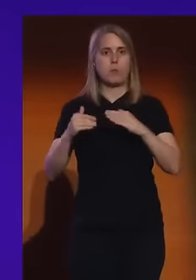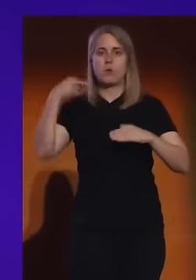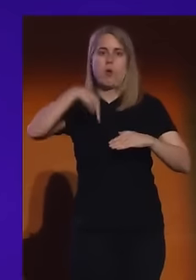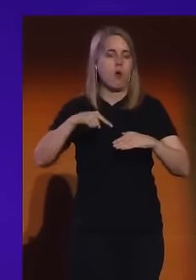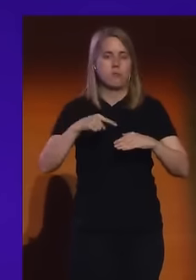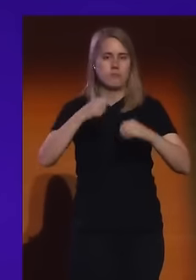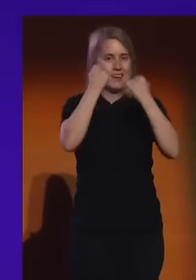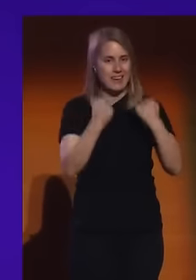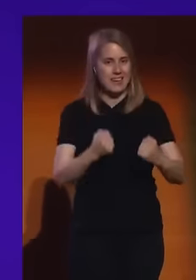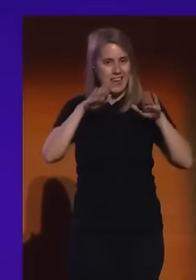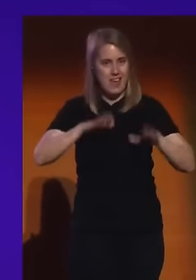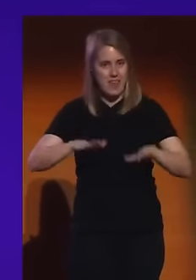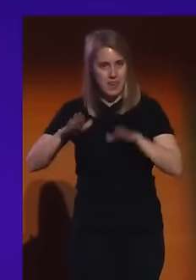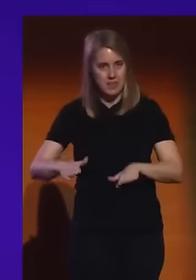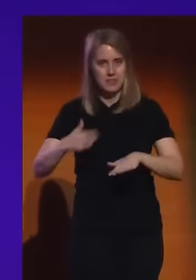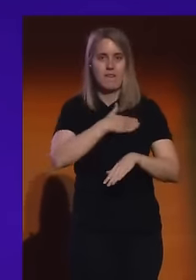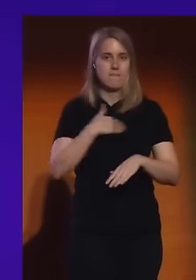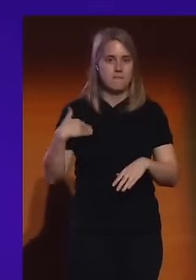a